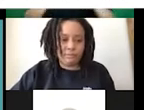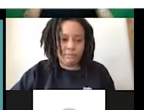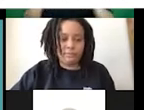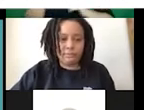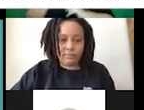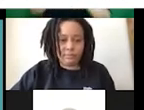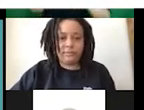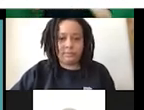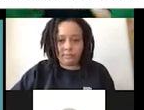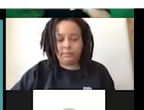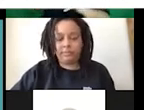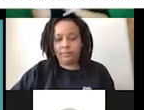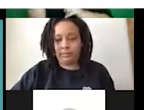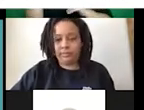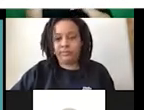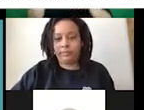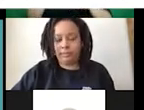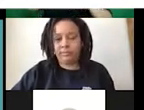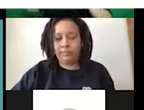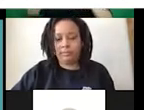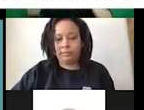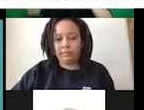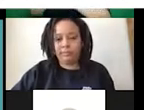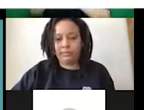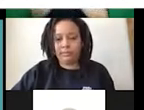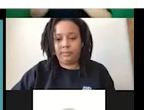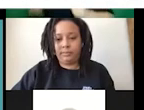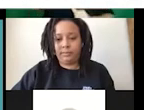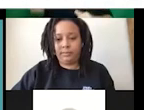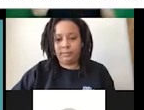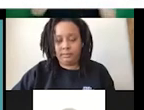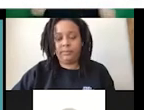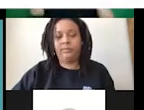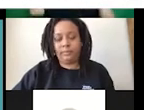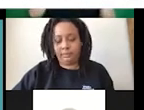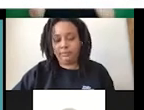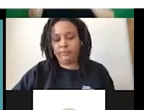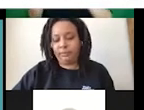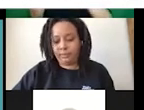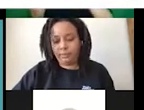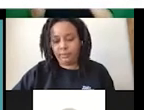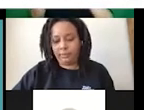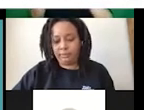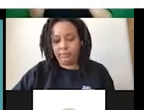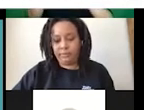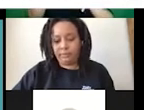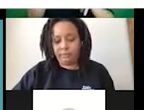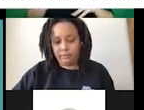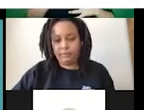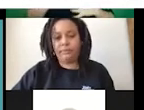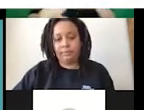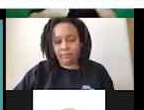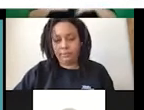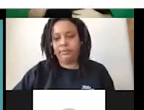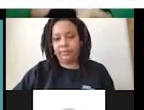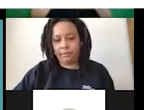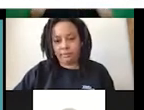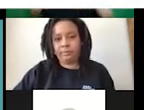de enseñar especialmente para a las niñez negras y de otras razas marginales